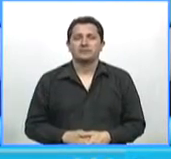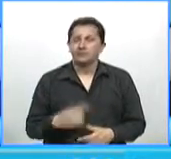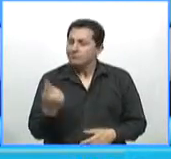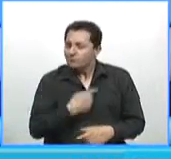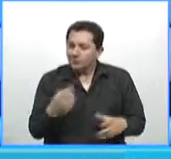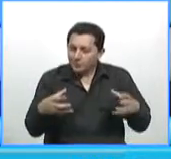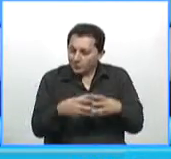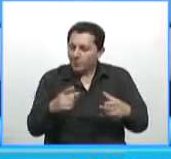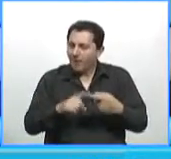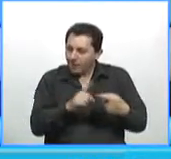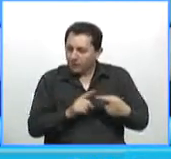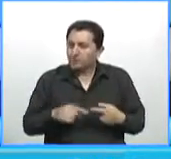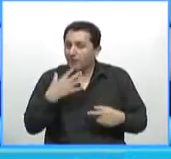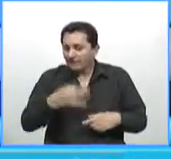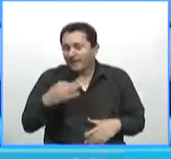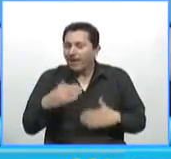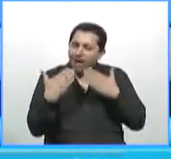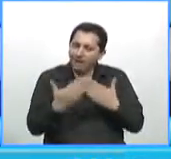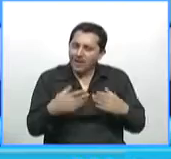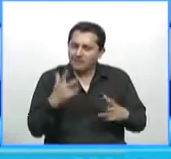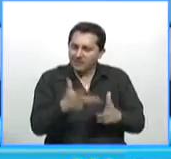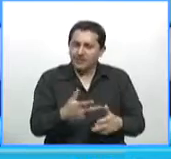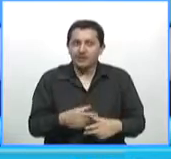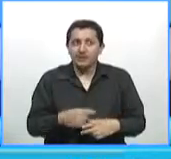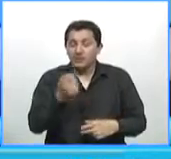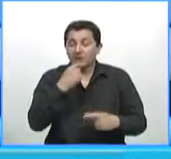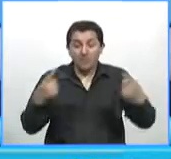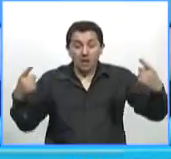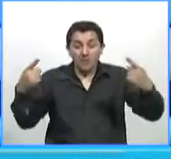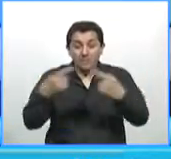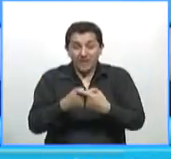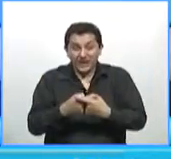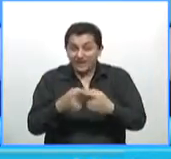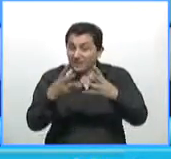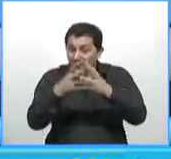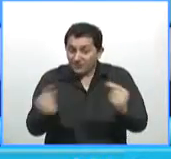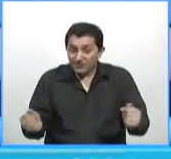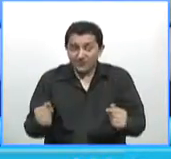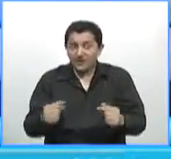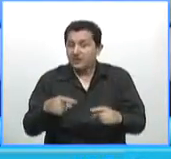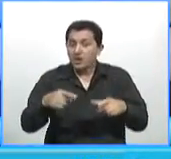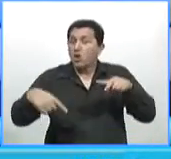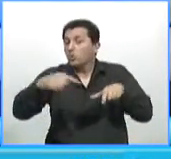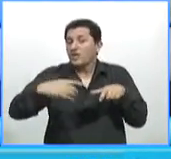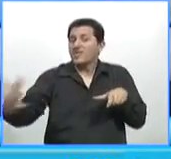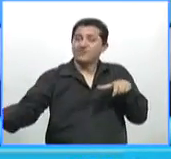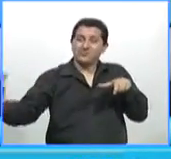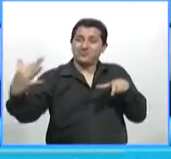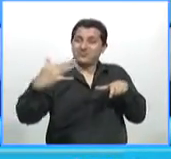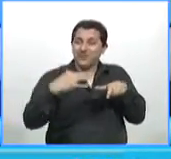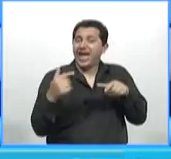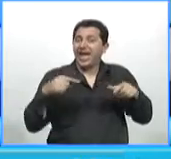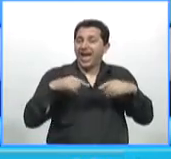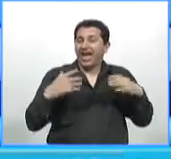estuvo buenísimo, yo se los agradecí, la verdad, fue que cuando terminaba el partido, ellas se acercaban, venían hacia el área y festejaban